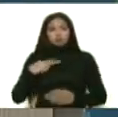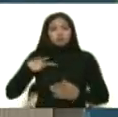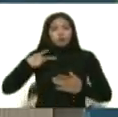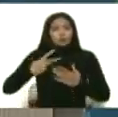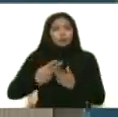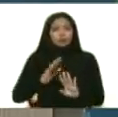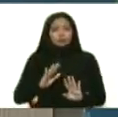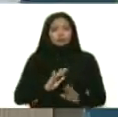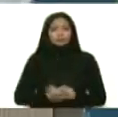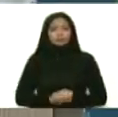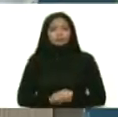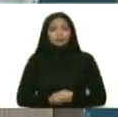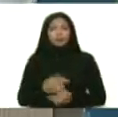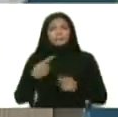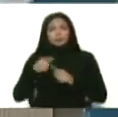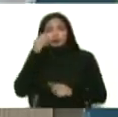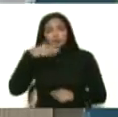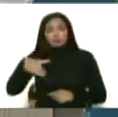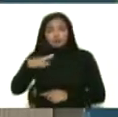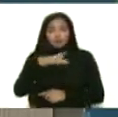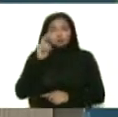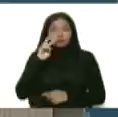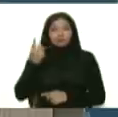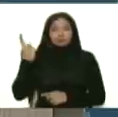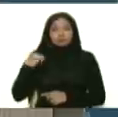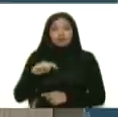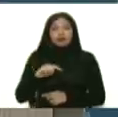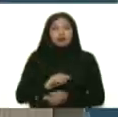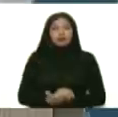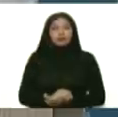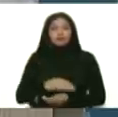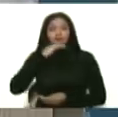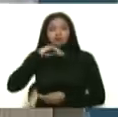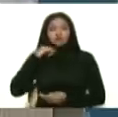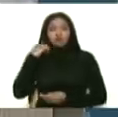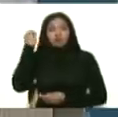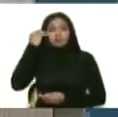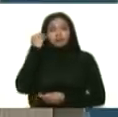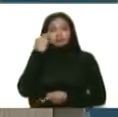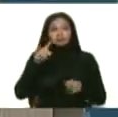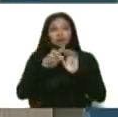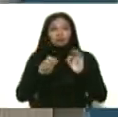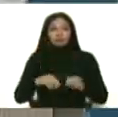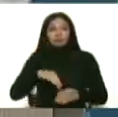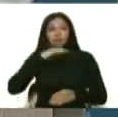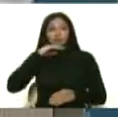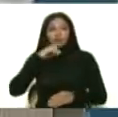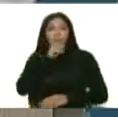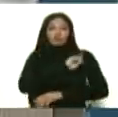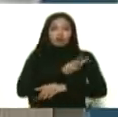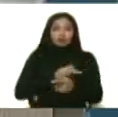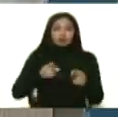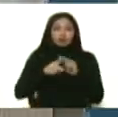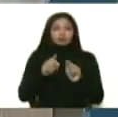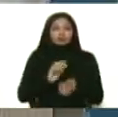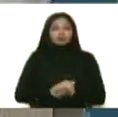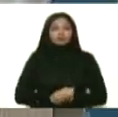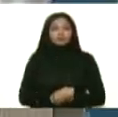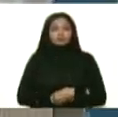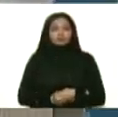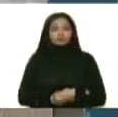cuarentena voluntaria, pero este pueblo tiene la suficiente madurez, la suficiente fuerza